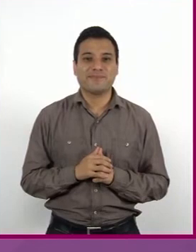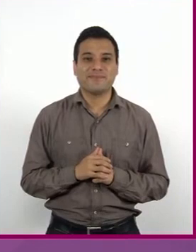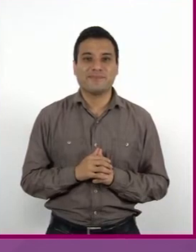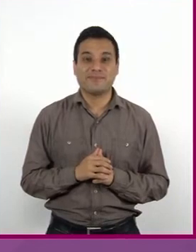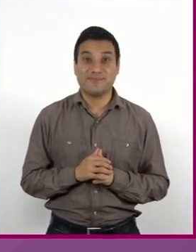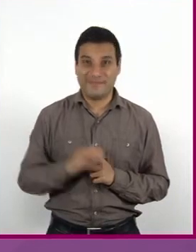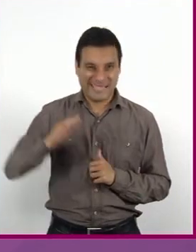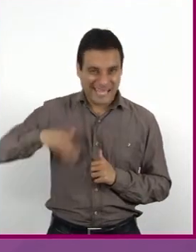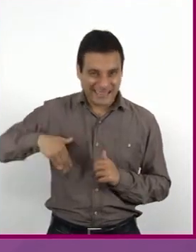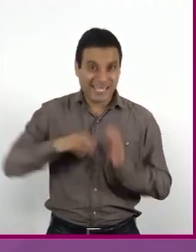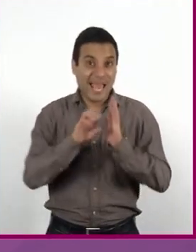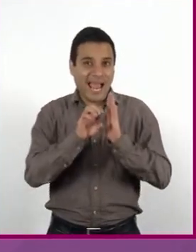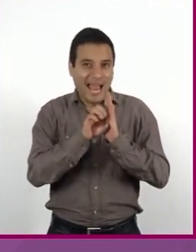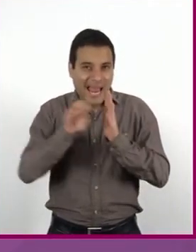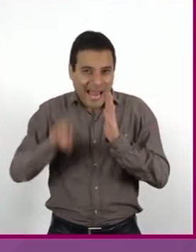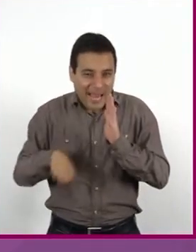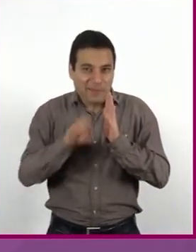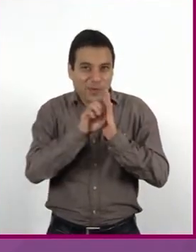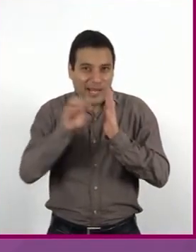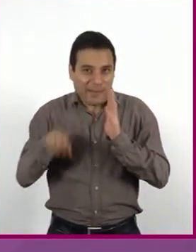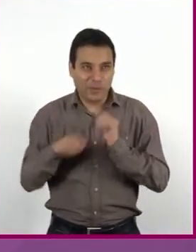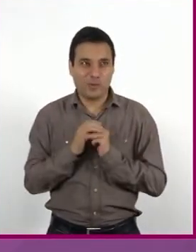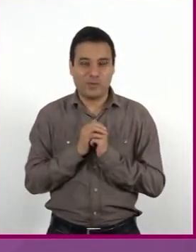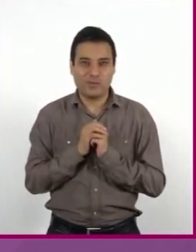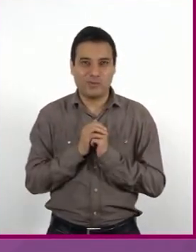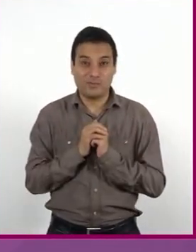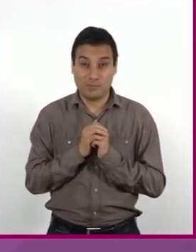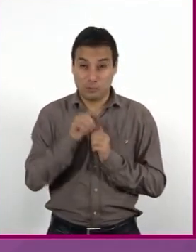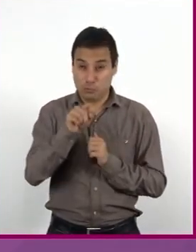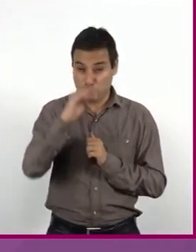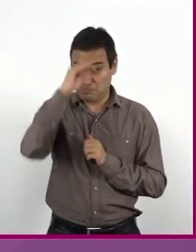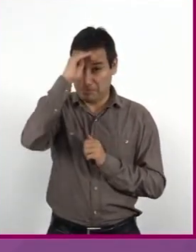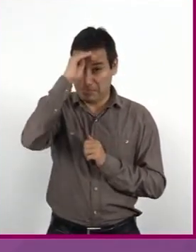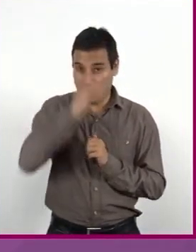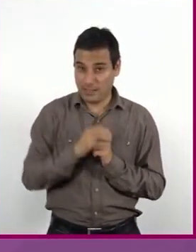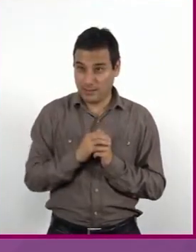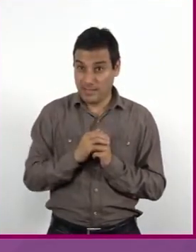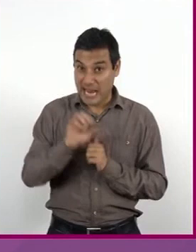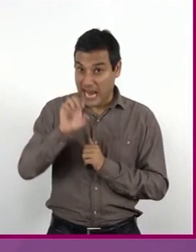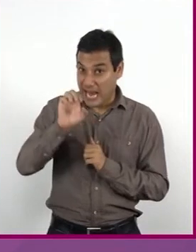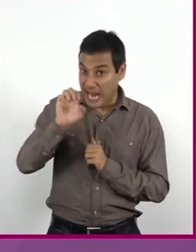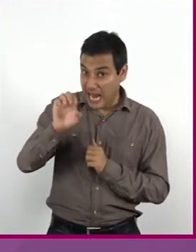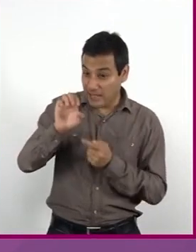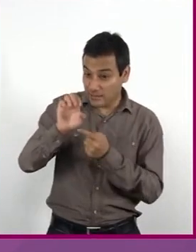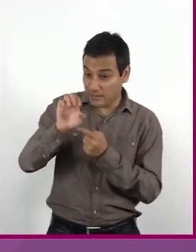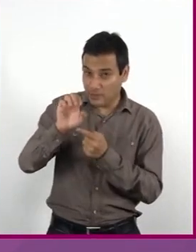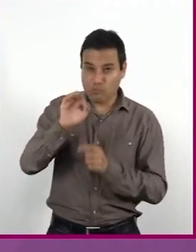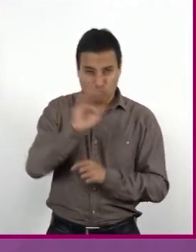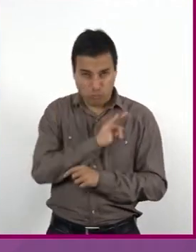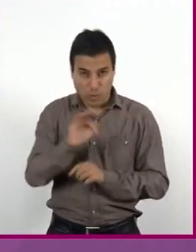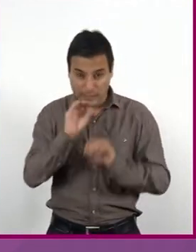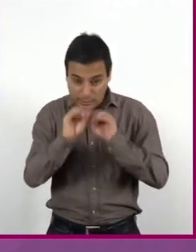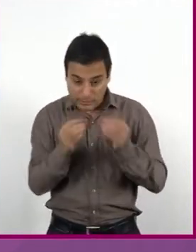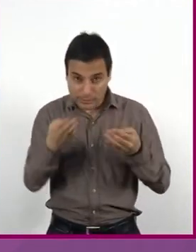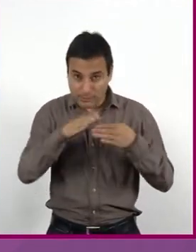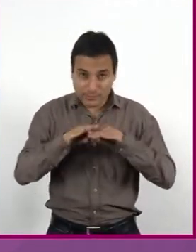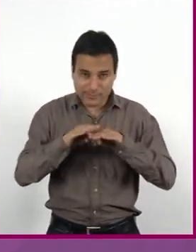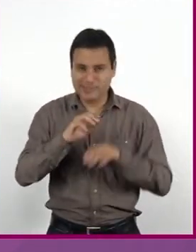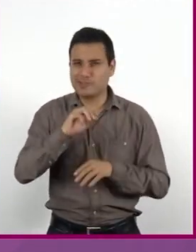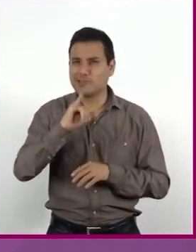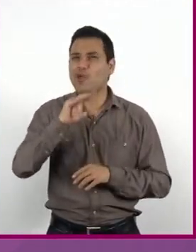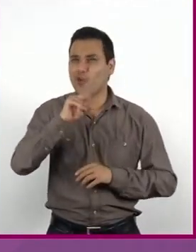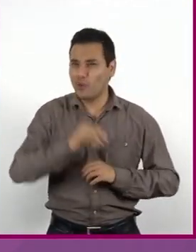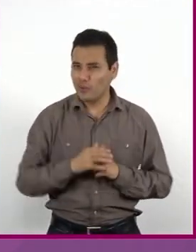Con base en los ejemplos que hemos visto, ¿creen que el desarrollo E pueda convertirse en el modelo que Carolina está buscando?